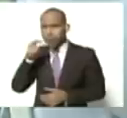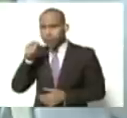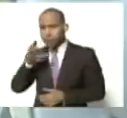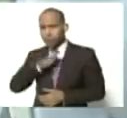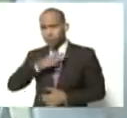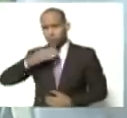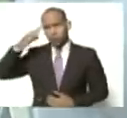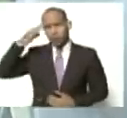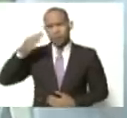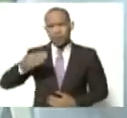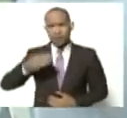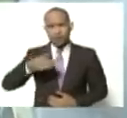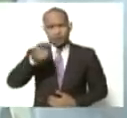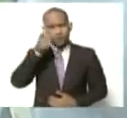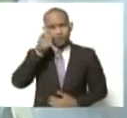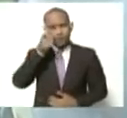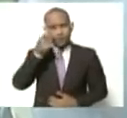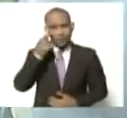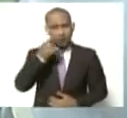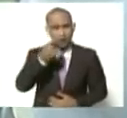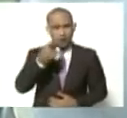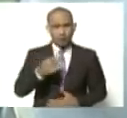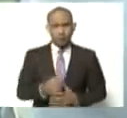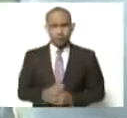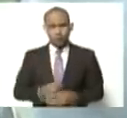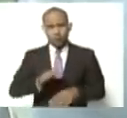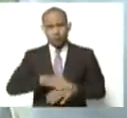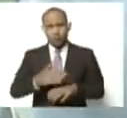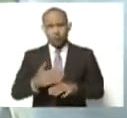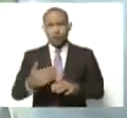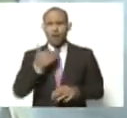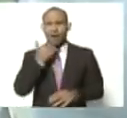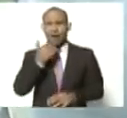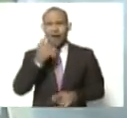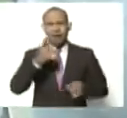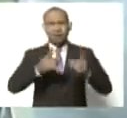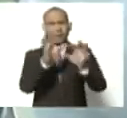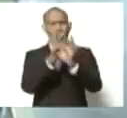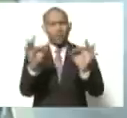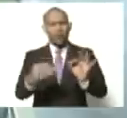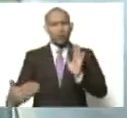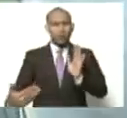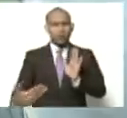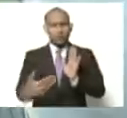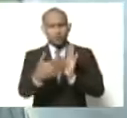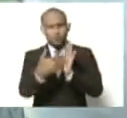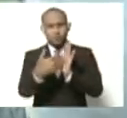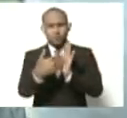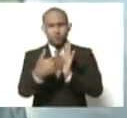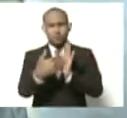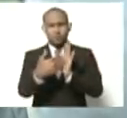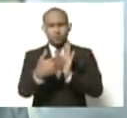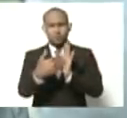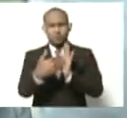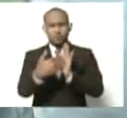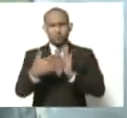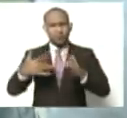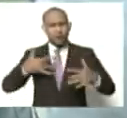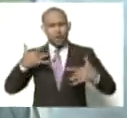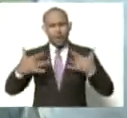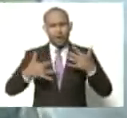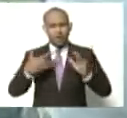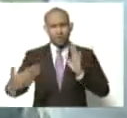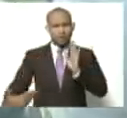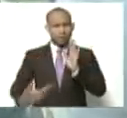Estado de que había una intencionalidad de agredir, de vulnerar, de actuar violentamente contra la instalación